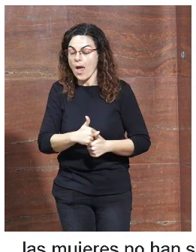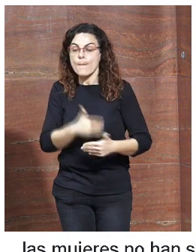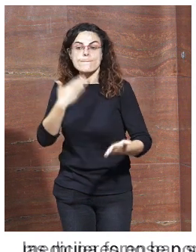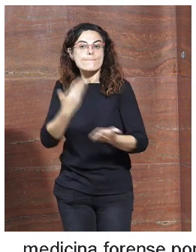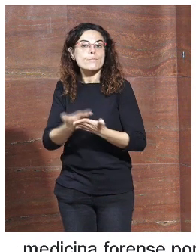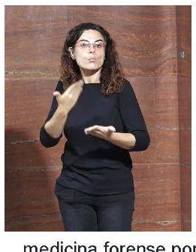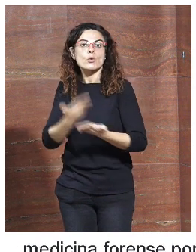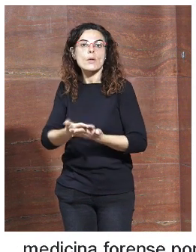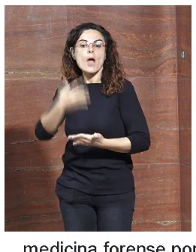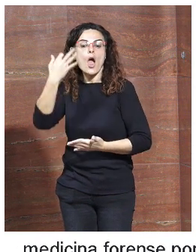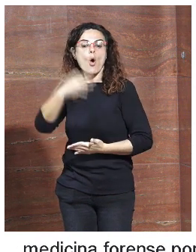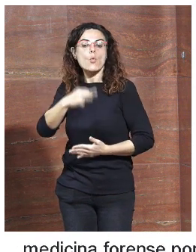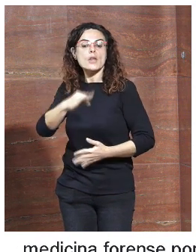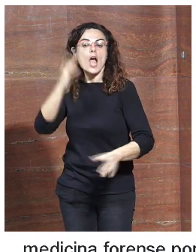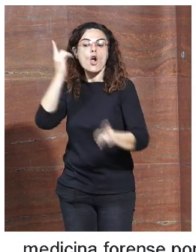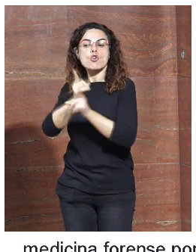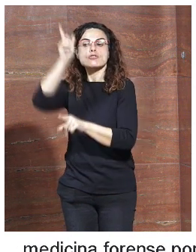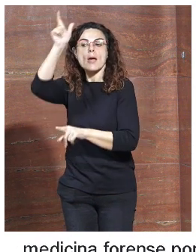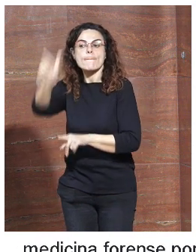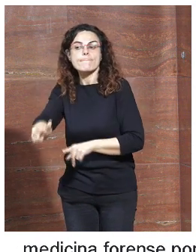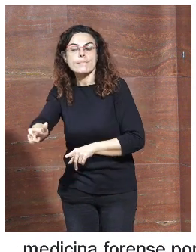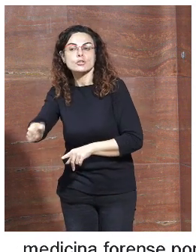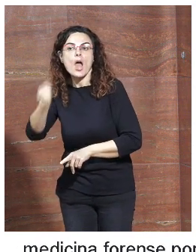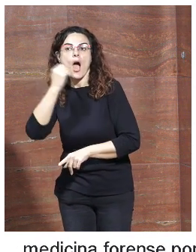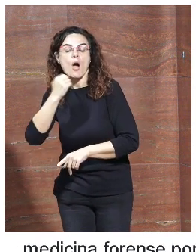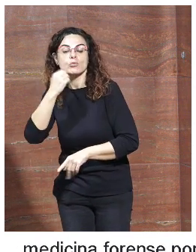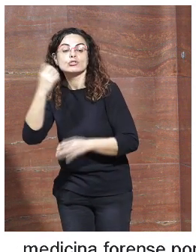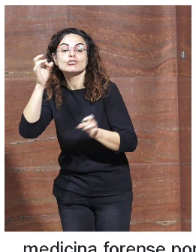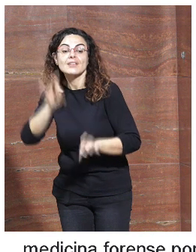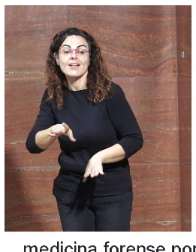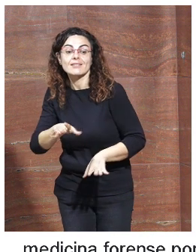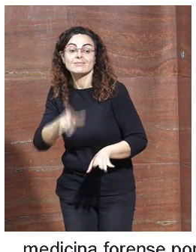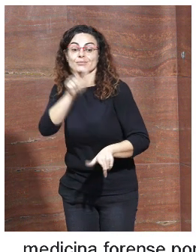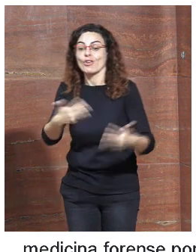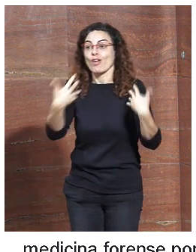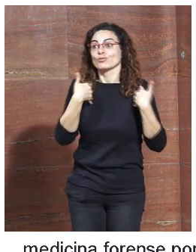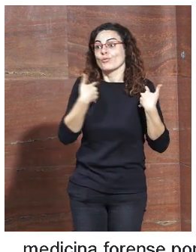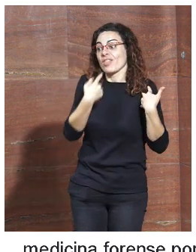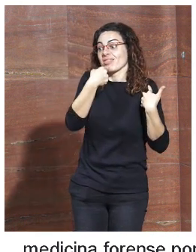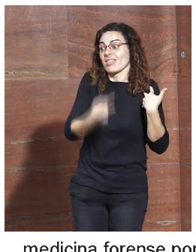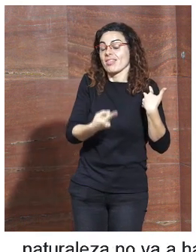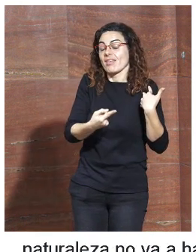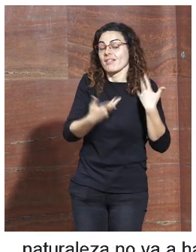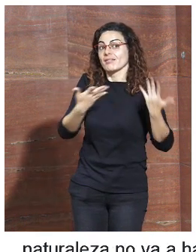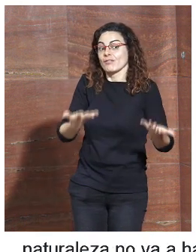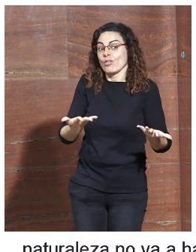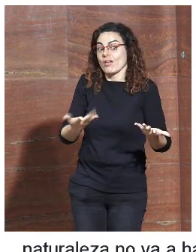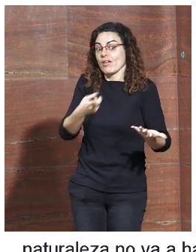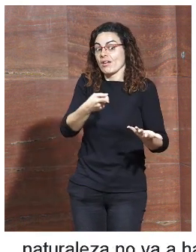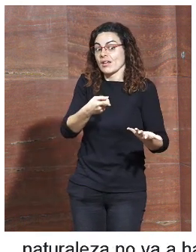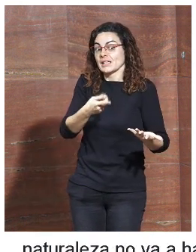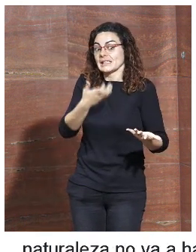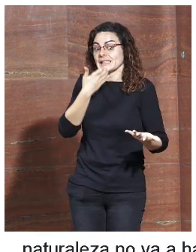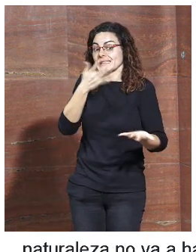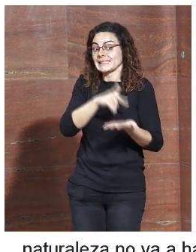cargo que tengo contra el agresor es el testimonio de la víctima, ¿verdad? Vale. ¿por qué están condenadas a que porque se vea